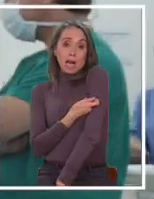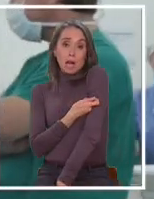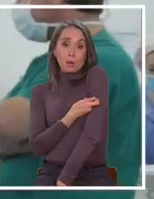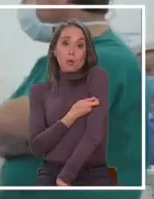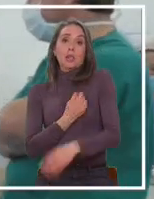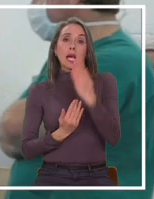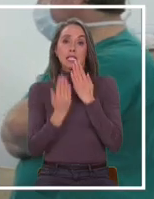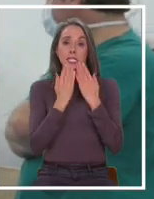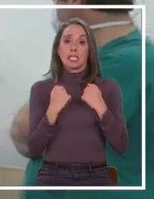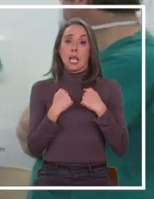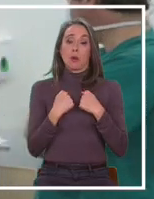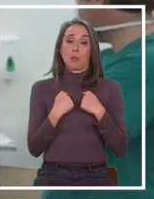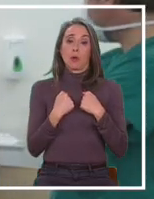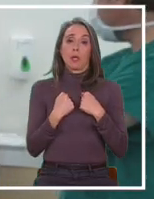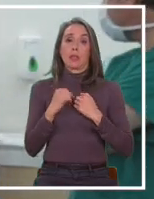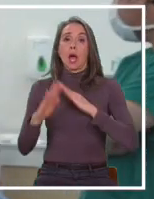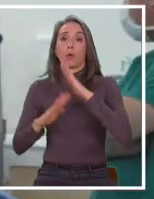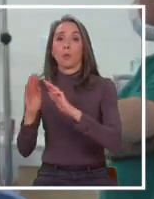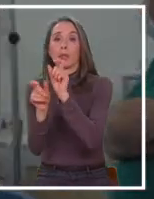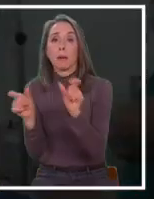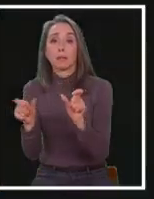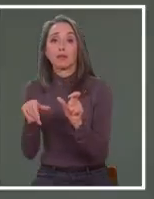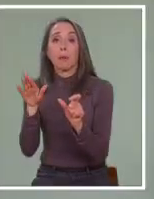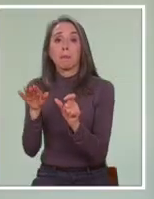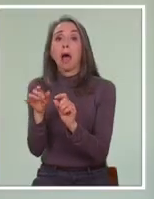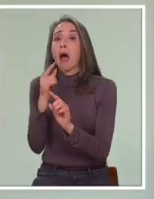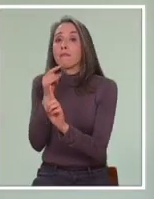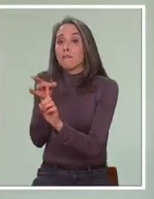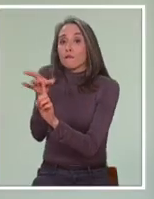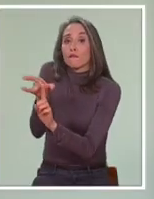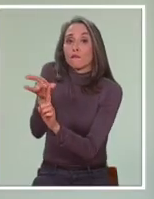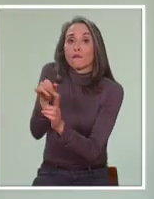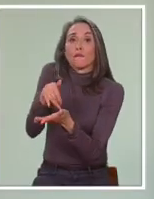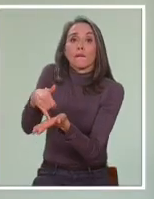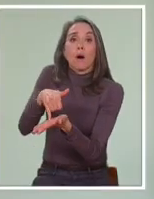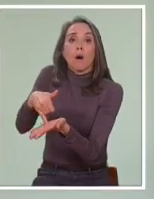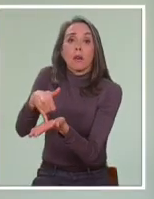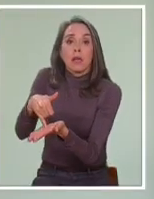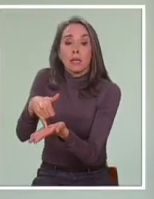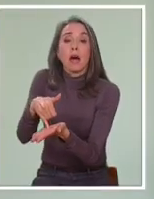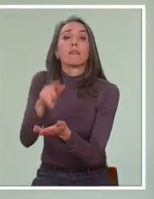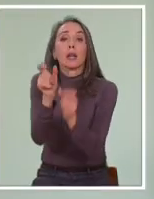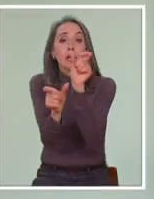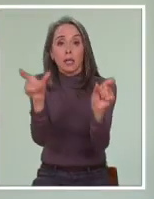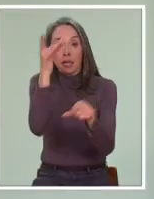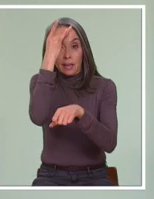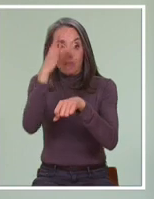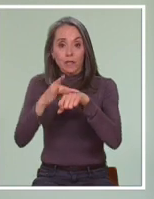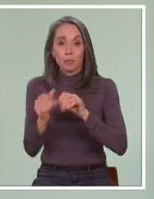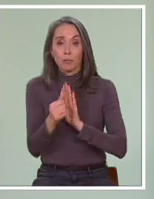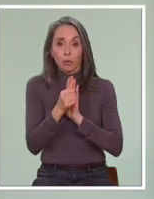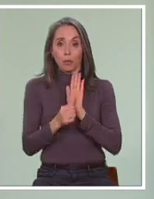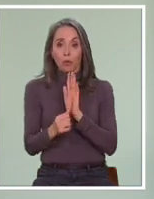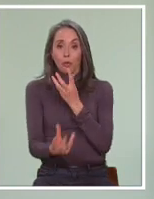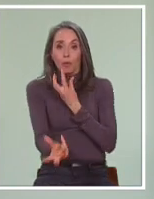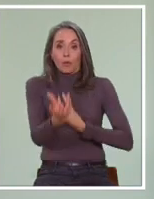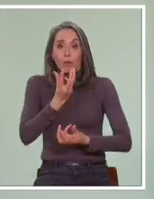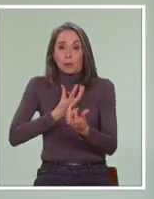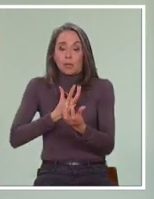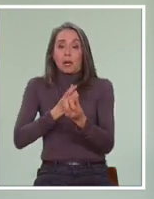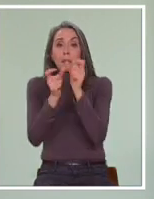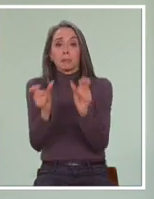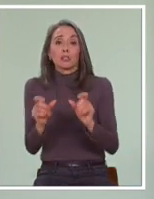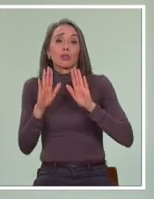se protege a sí mismo, sino a los más vulnerables. Y ellos son precisamente los pacientes trasplantados y quienes